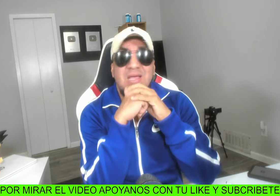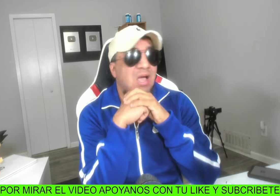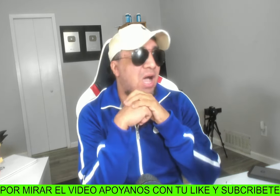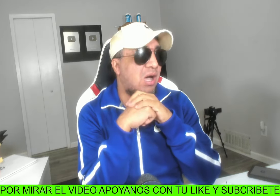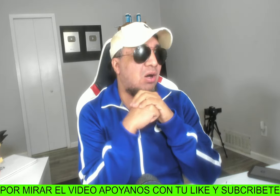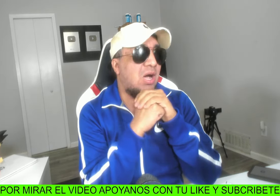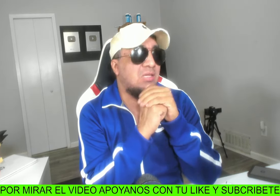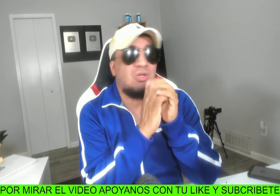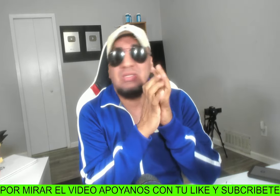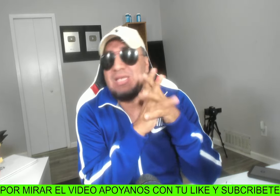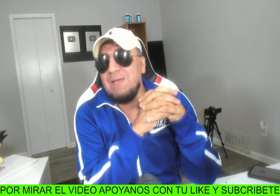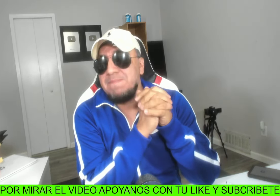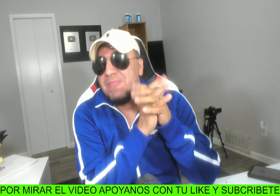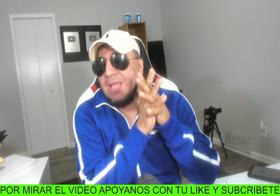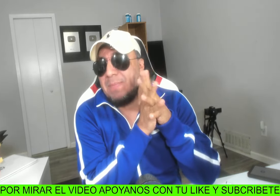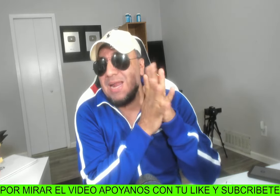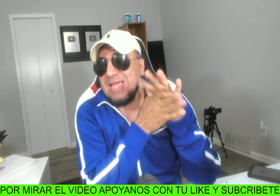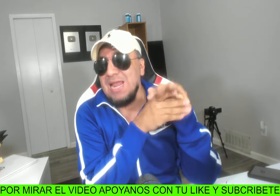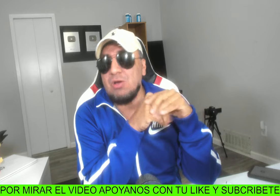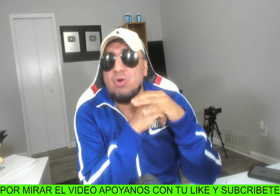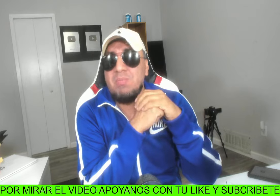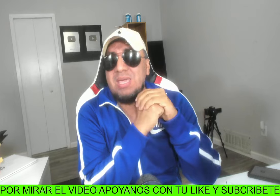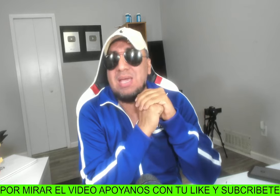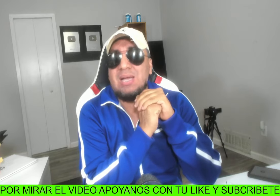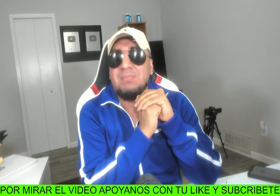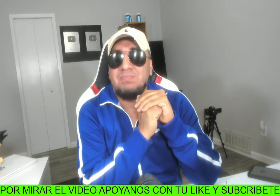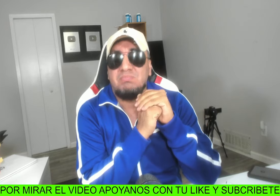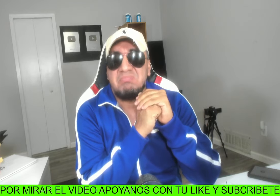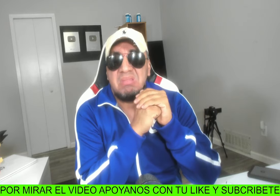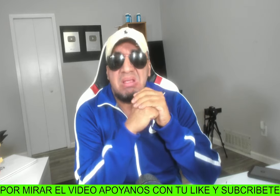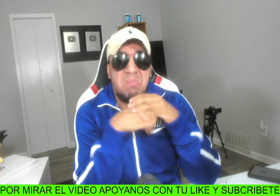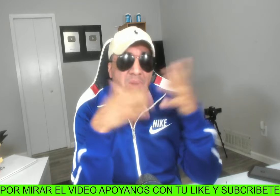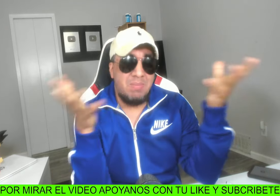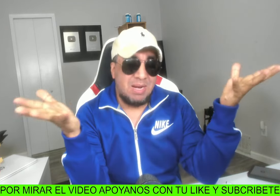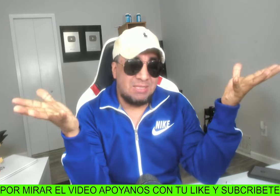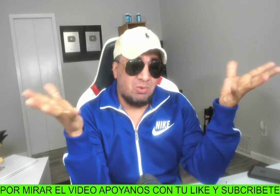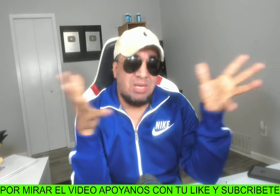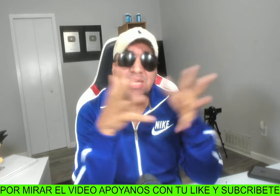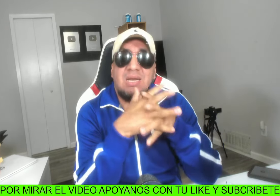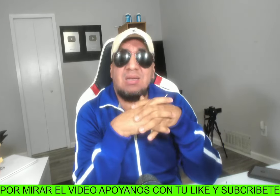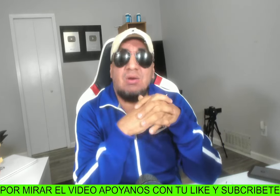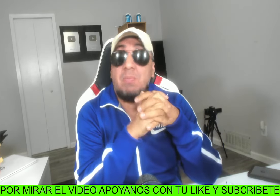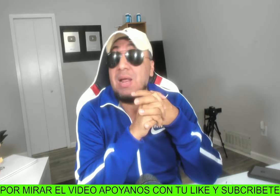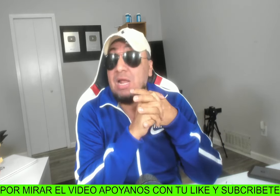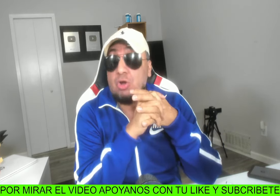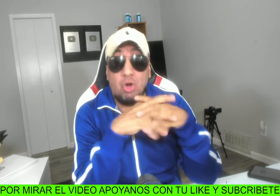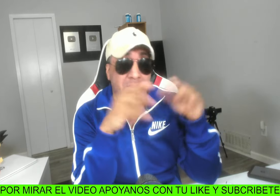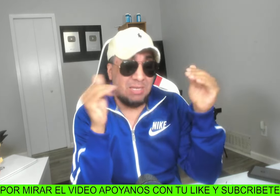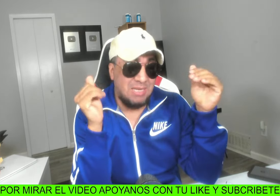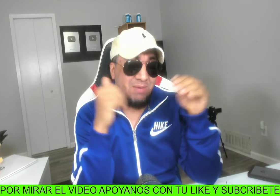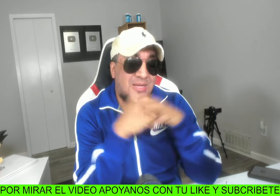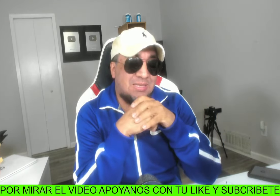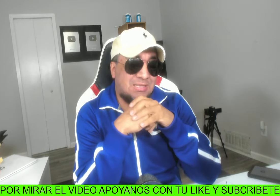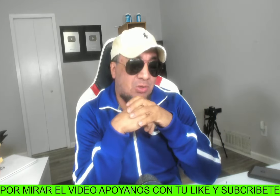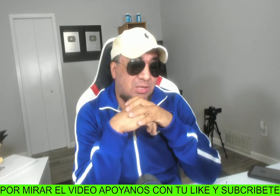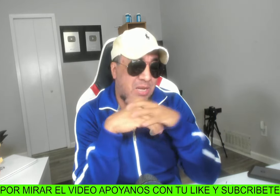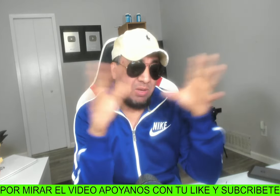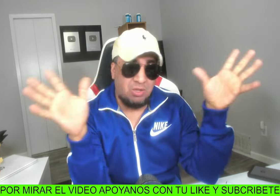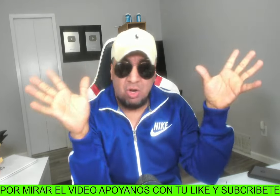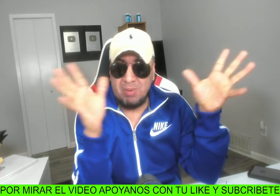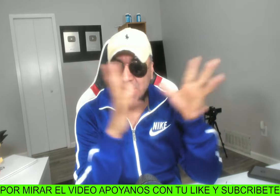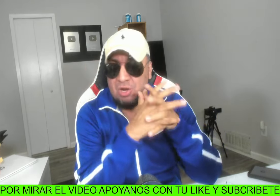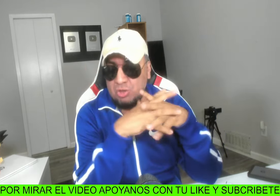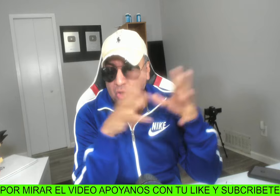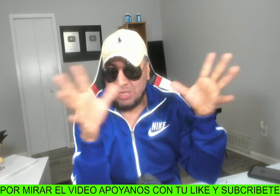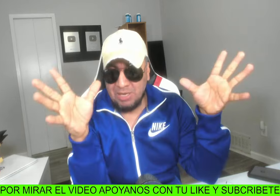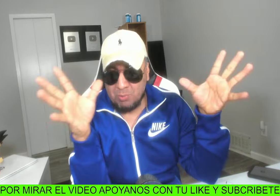ustedes. Entonces, para que la economía vuelva a resurgir, o para que la economía se levante, soltemos a